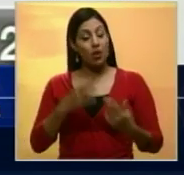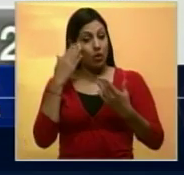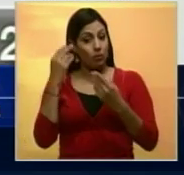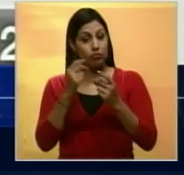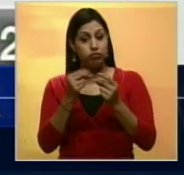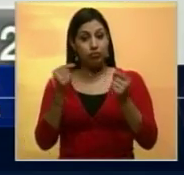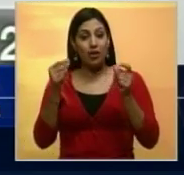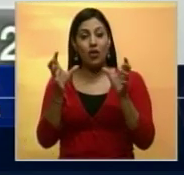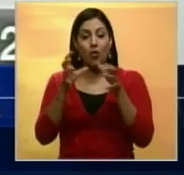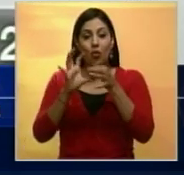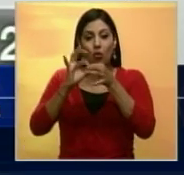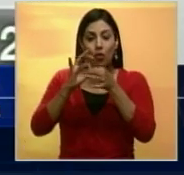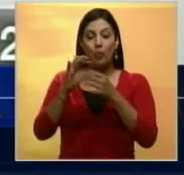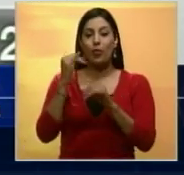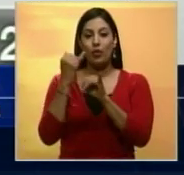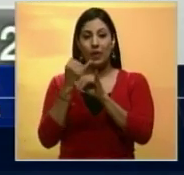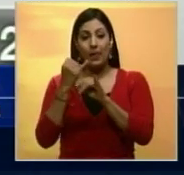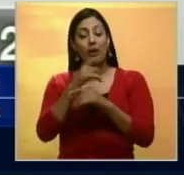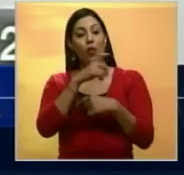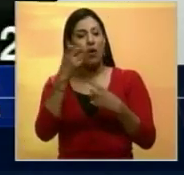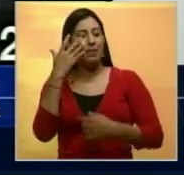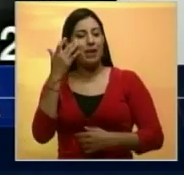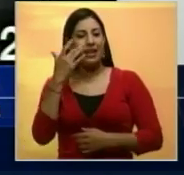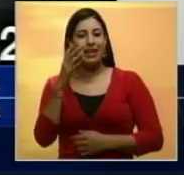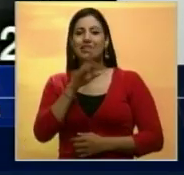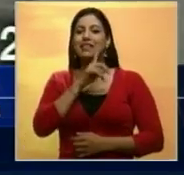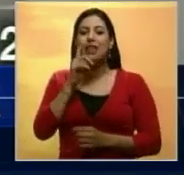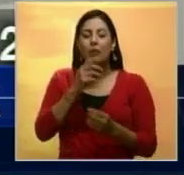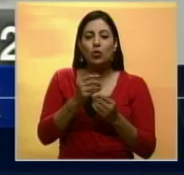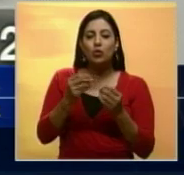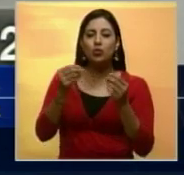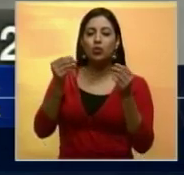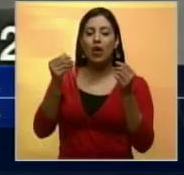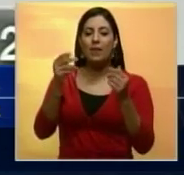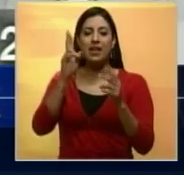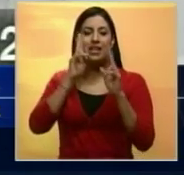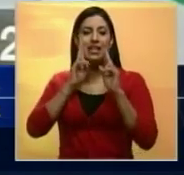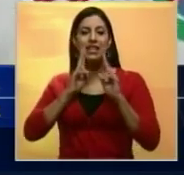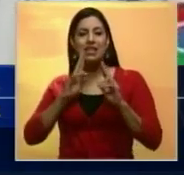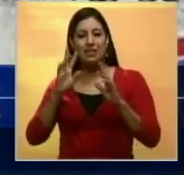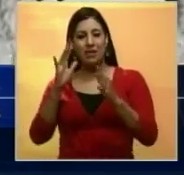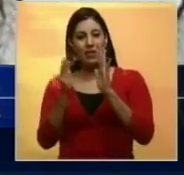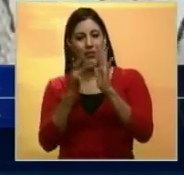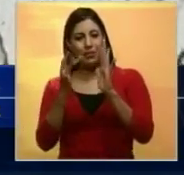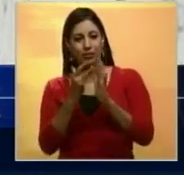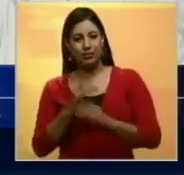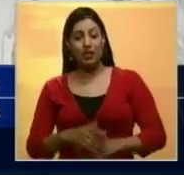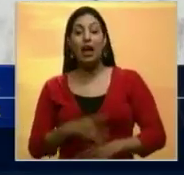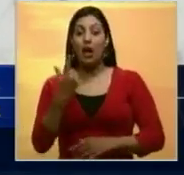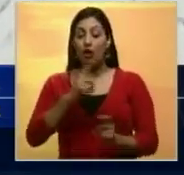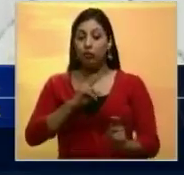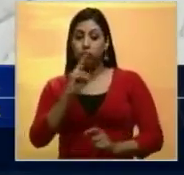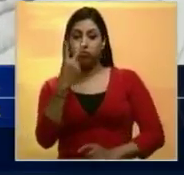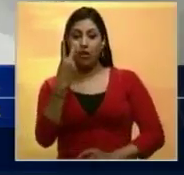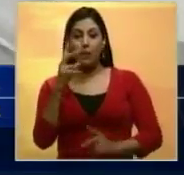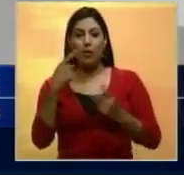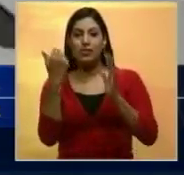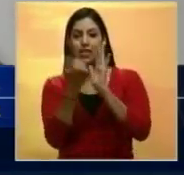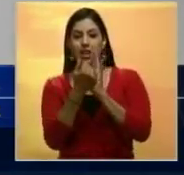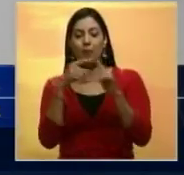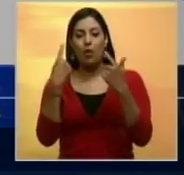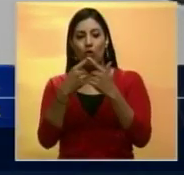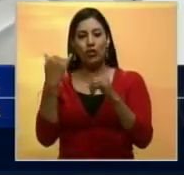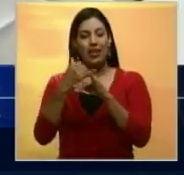Desaparece la línea Nexus de Google, una experiencia vainilla, es decir, limpia de software de terceros, que fue reemplazada por la insignia